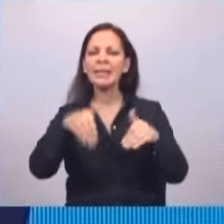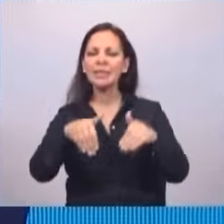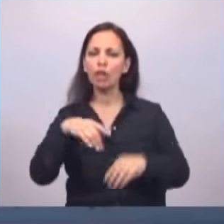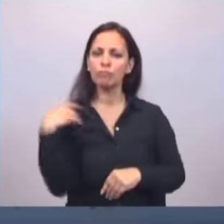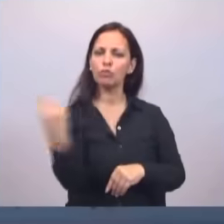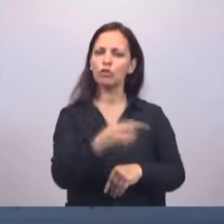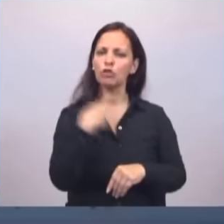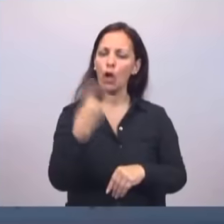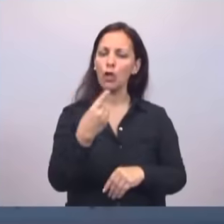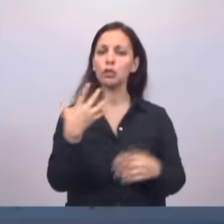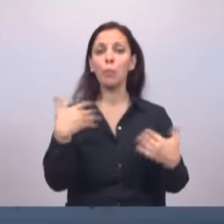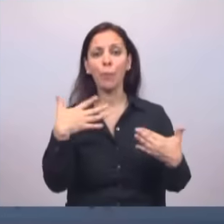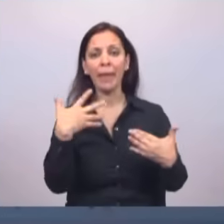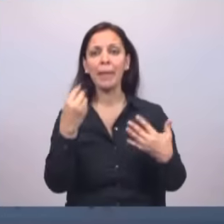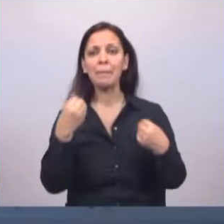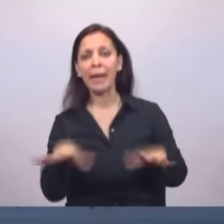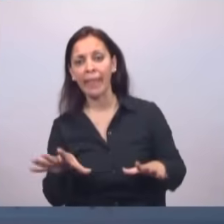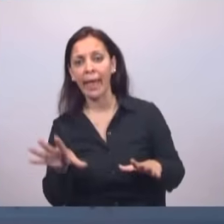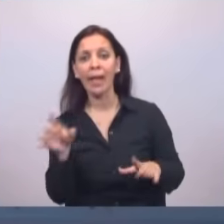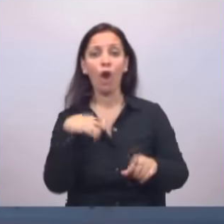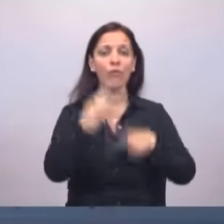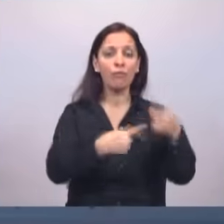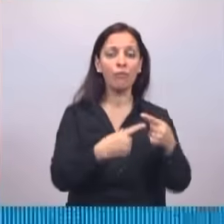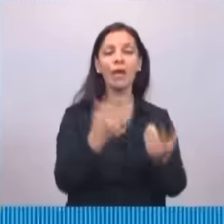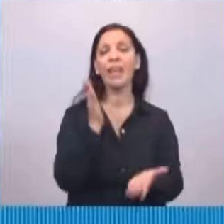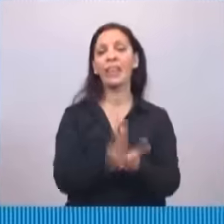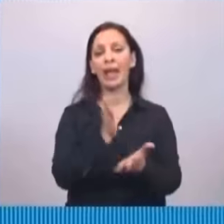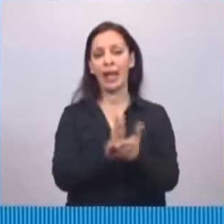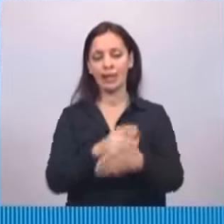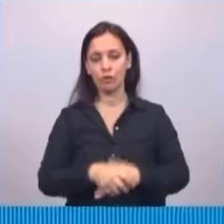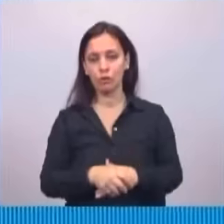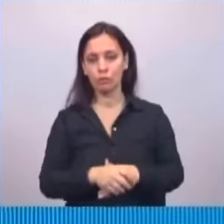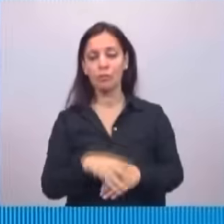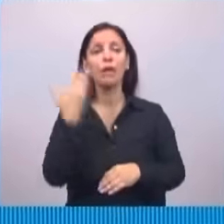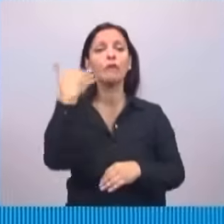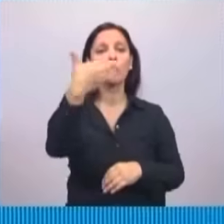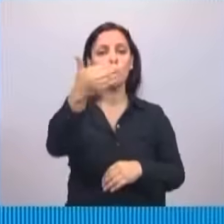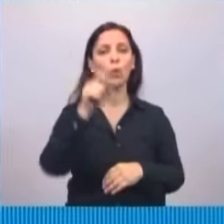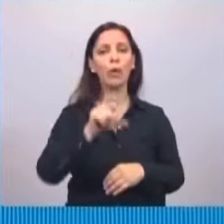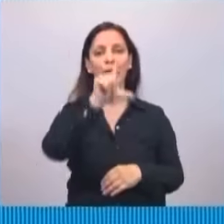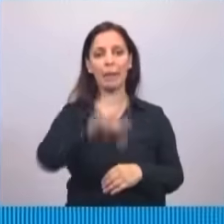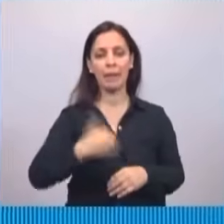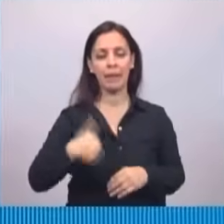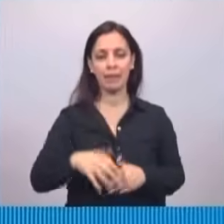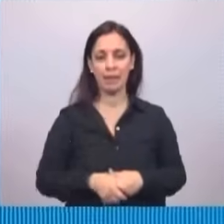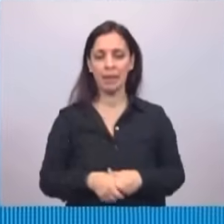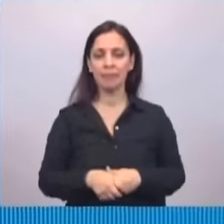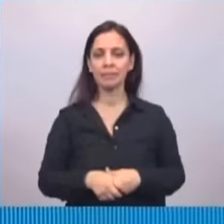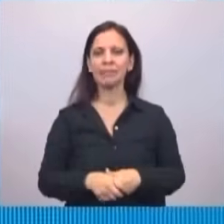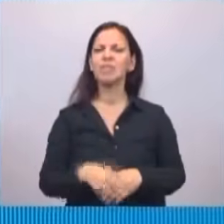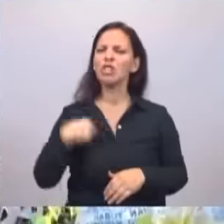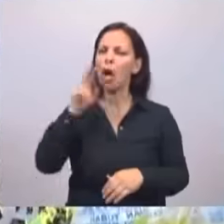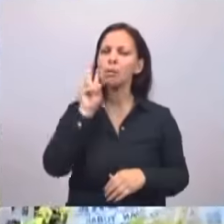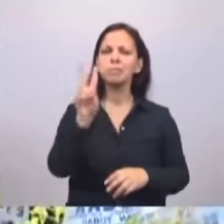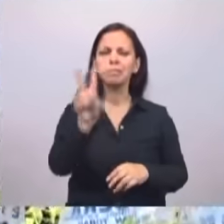jugamos los derechos de nuestro pueblo y el futuro de nuestra patria. Por eso yo he